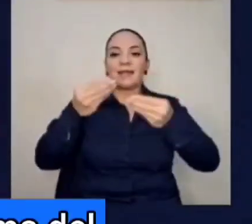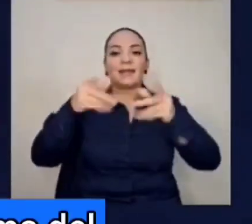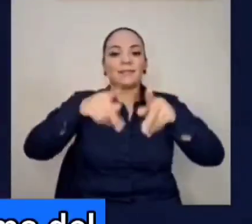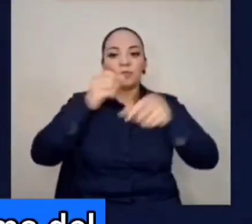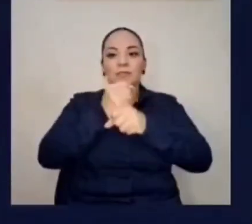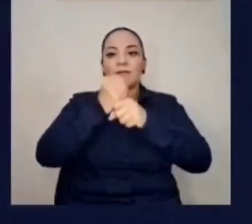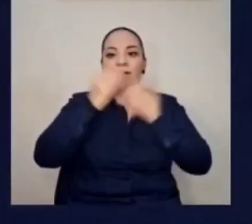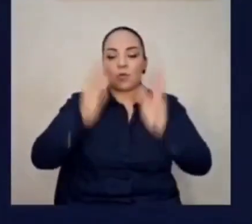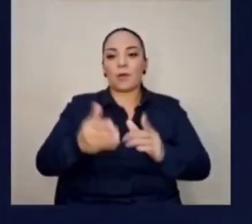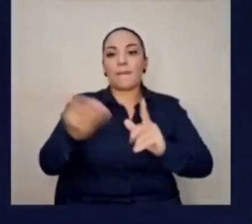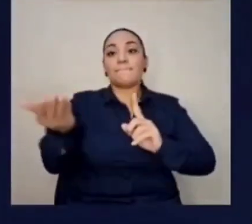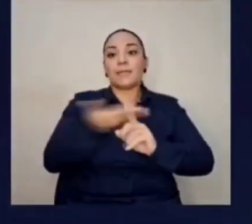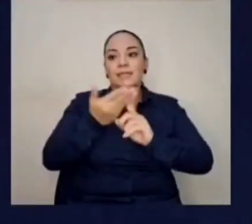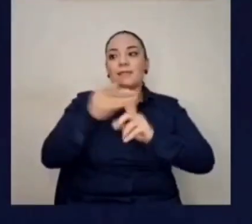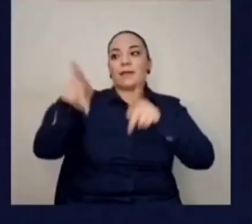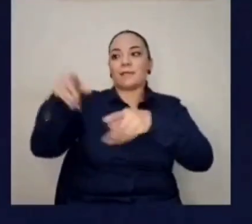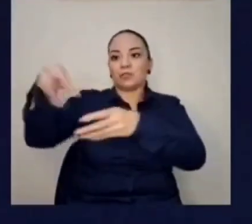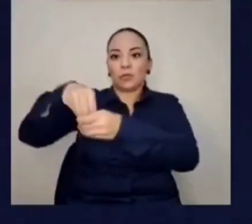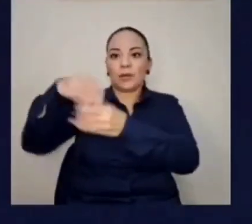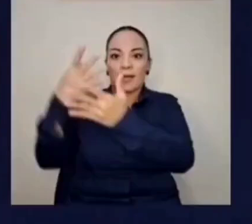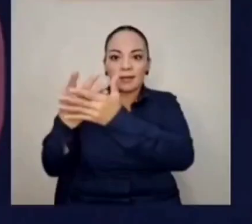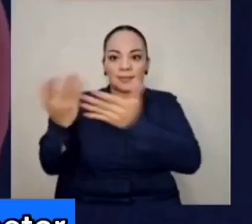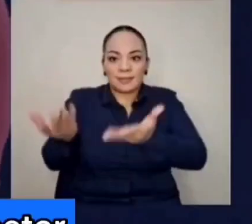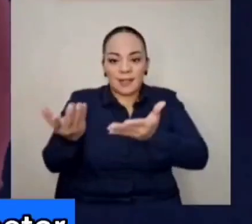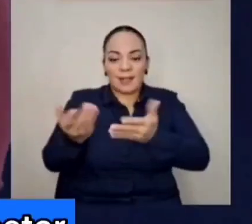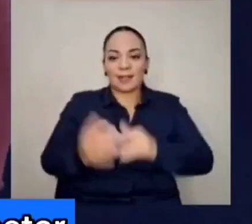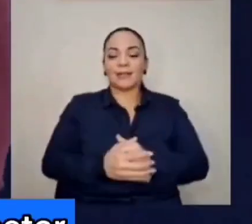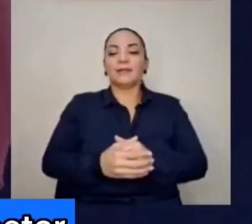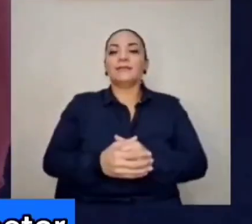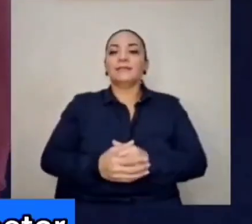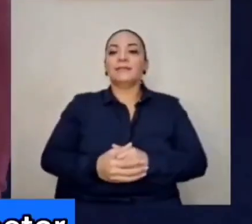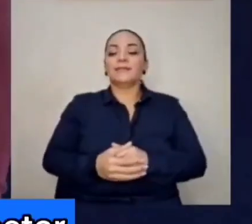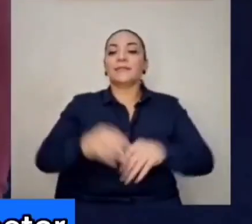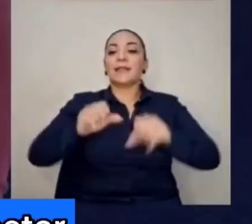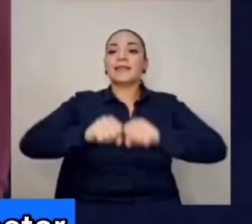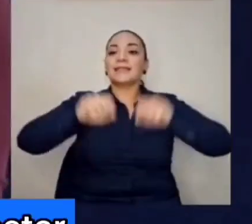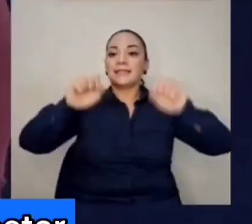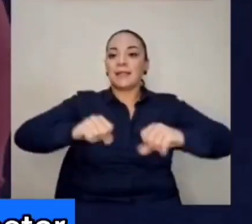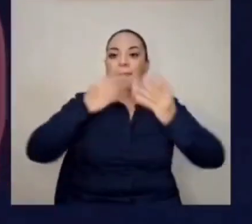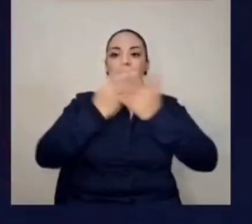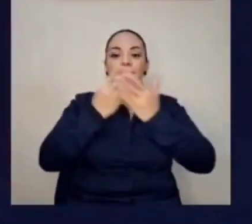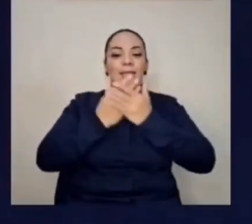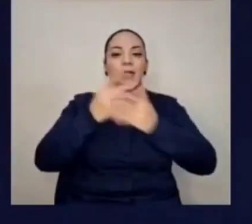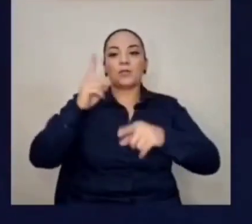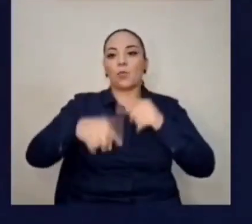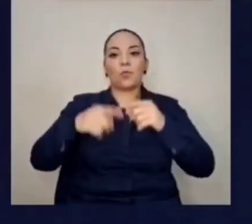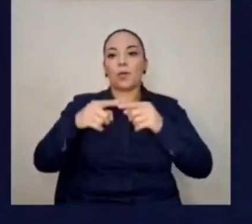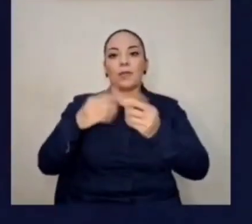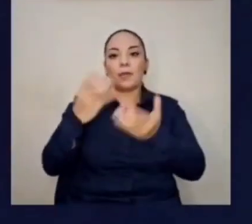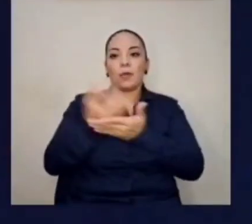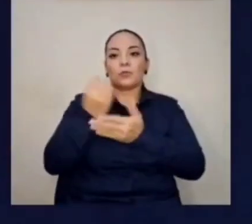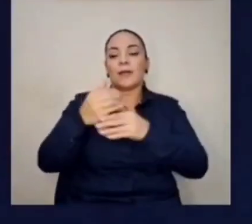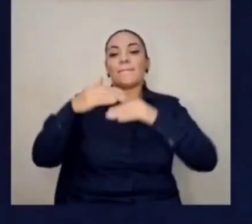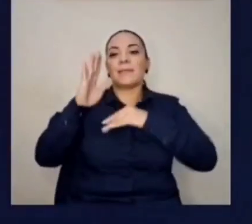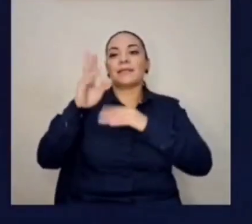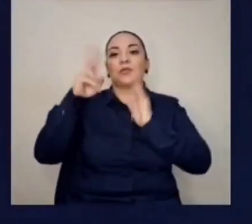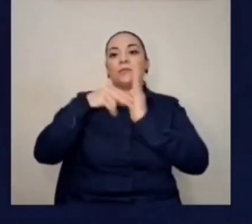ha sido víctima del que está preso. Entonces, el sistema penal no puede costar más de $2,100 por